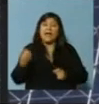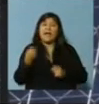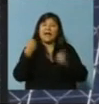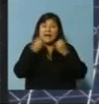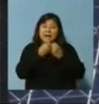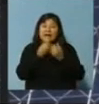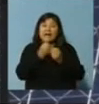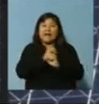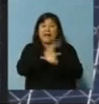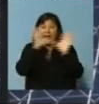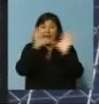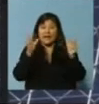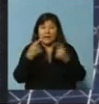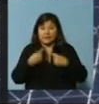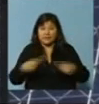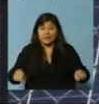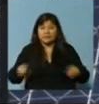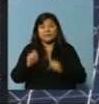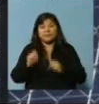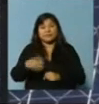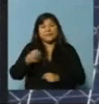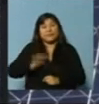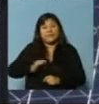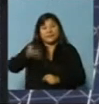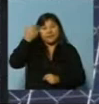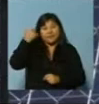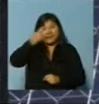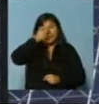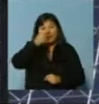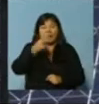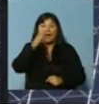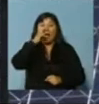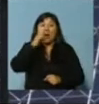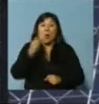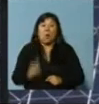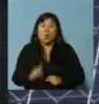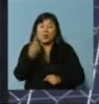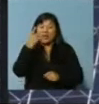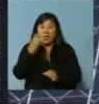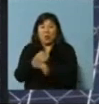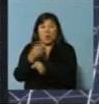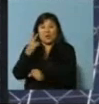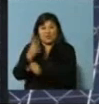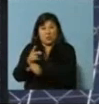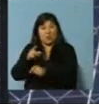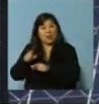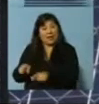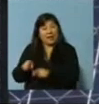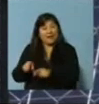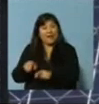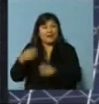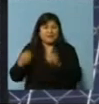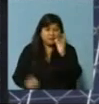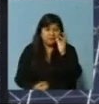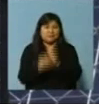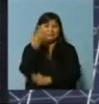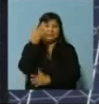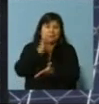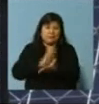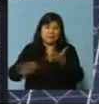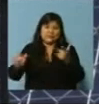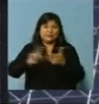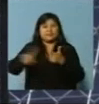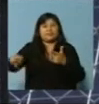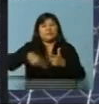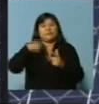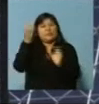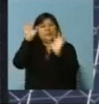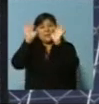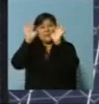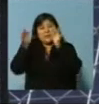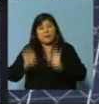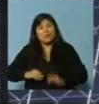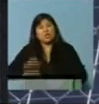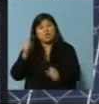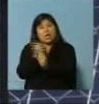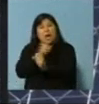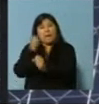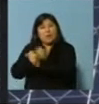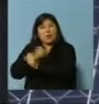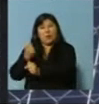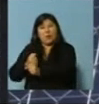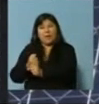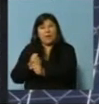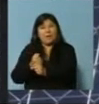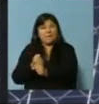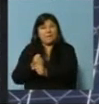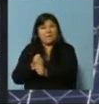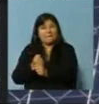El año pasado, el 26 de junio, con la inauguración del secundario, la aprobación del proyecto de